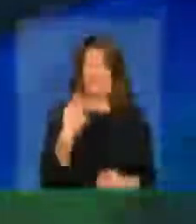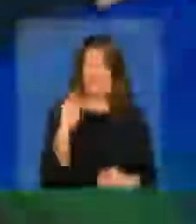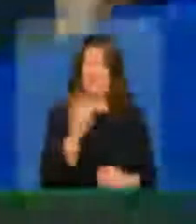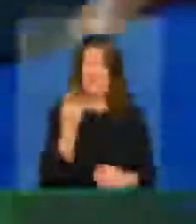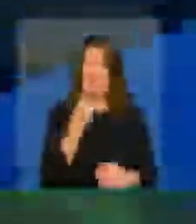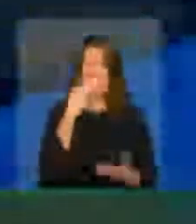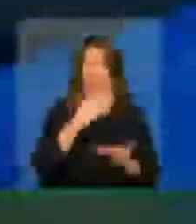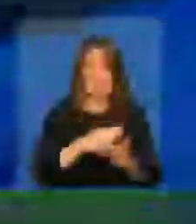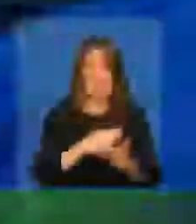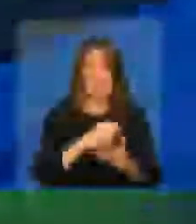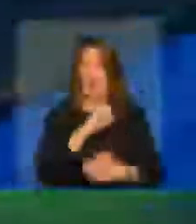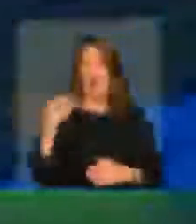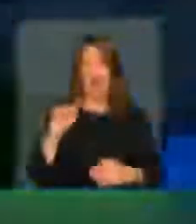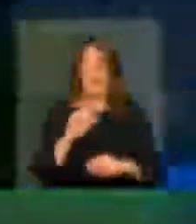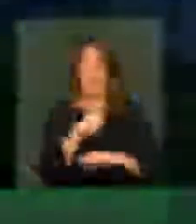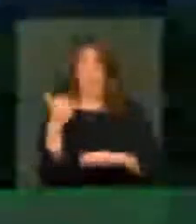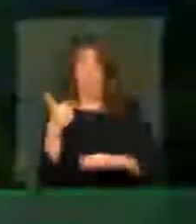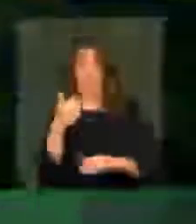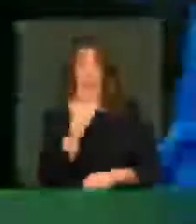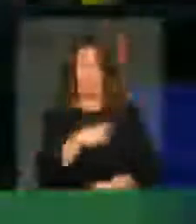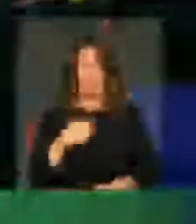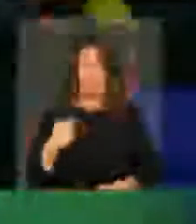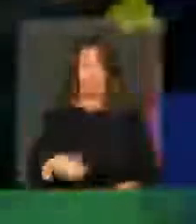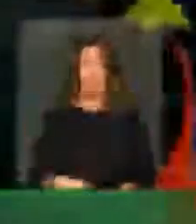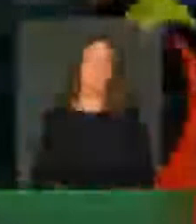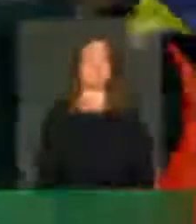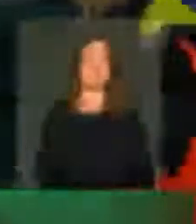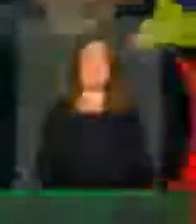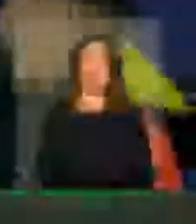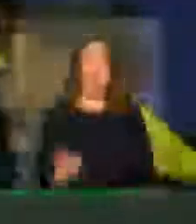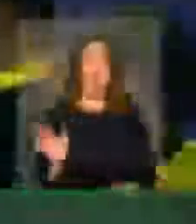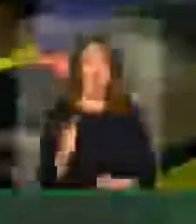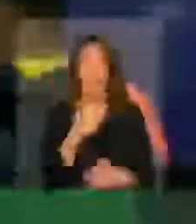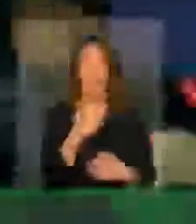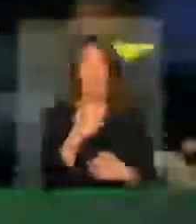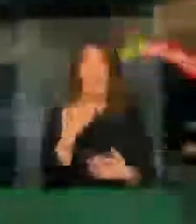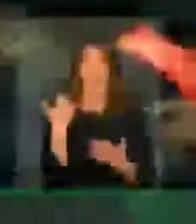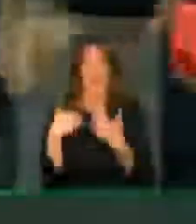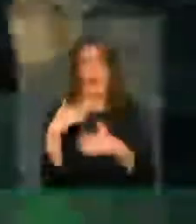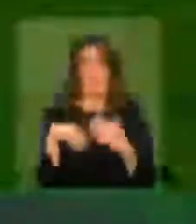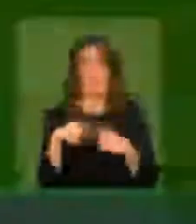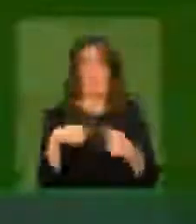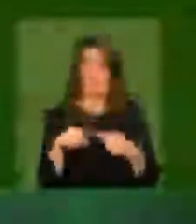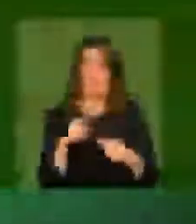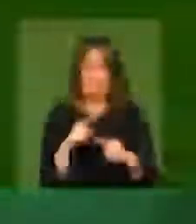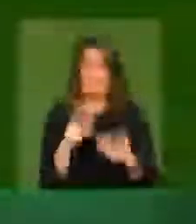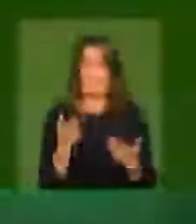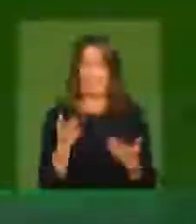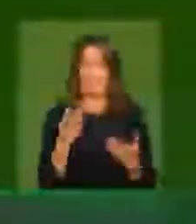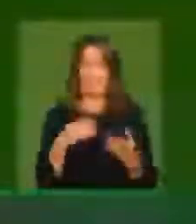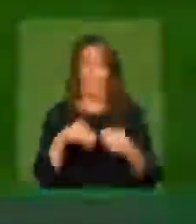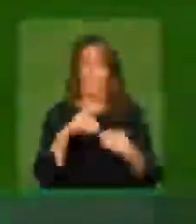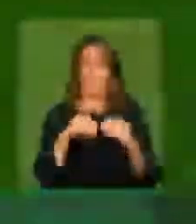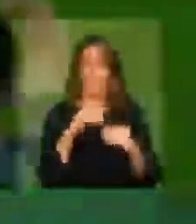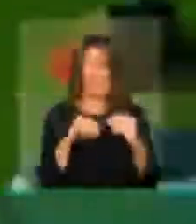del final el gol de la victoria de Peñarol. Fíjense que con todo lo que venía de antes, bueno, se fue acumulando una